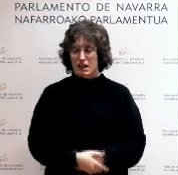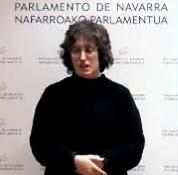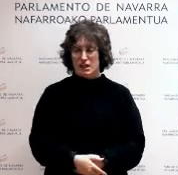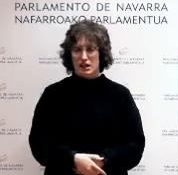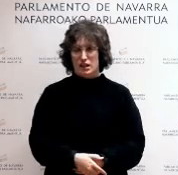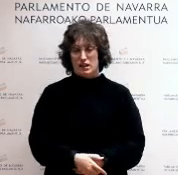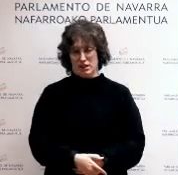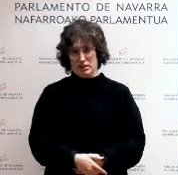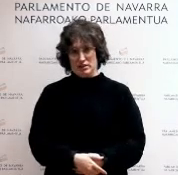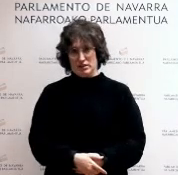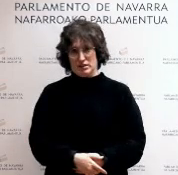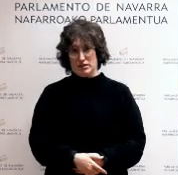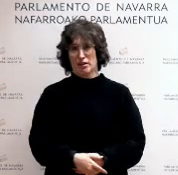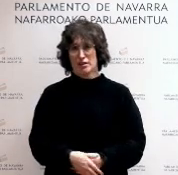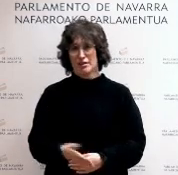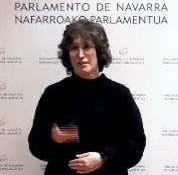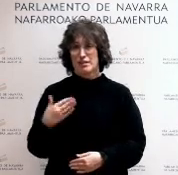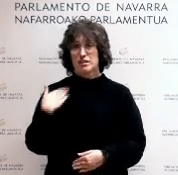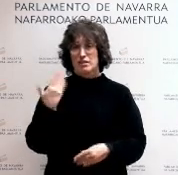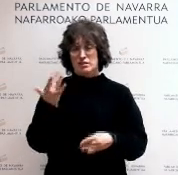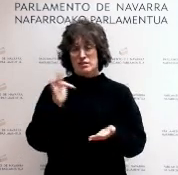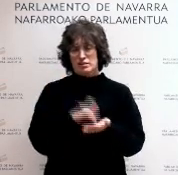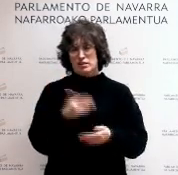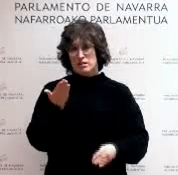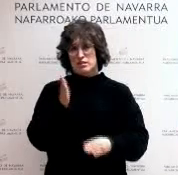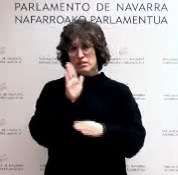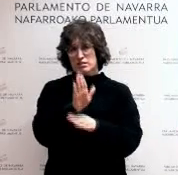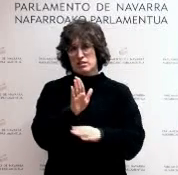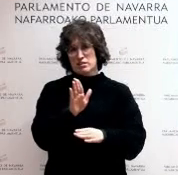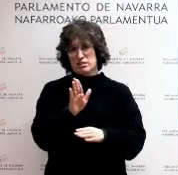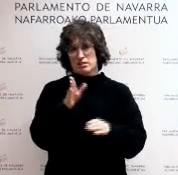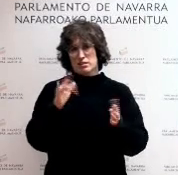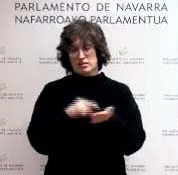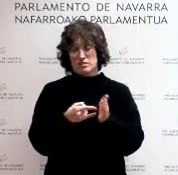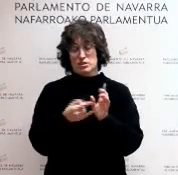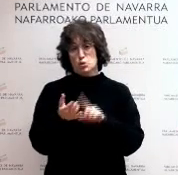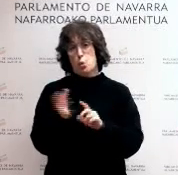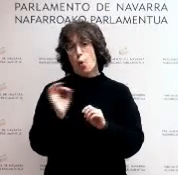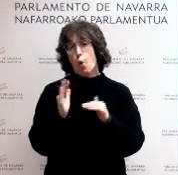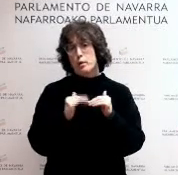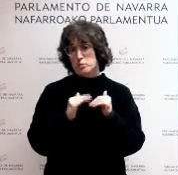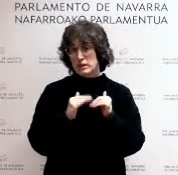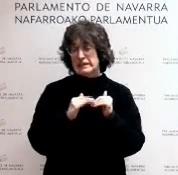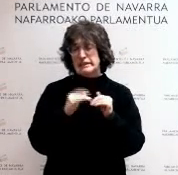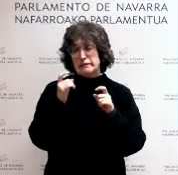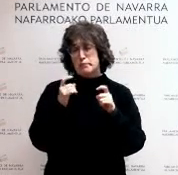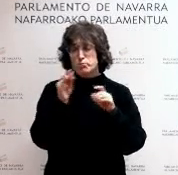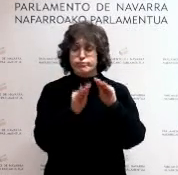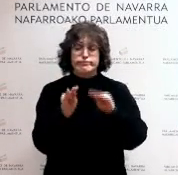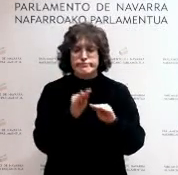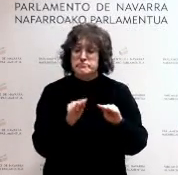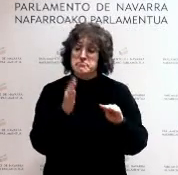¿A quienes pusieron vías de solución o por lo menos intentaron en su día mitigar el problema con ciertos